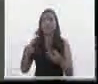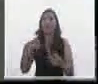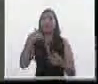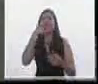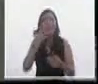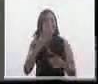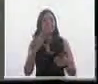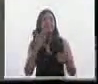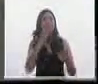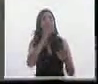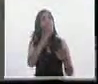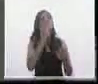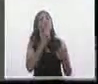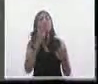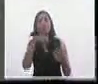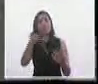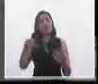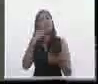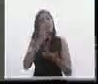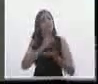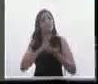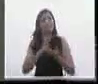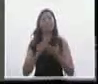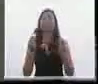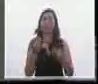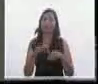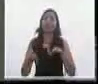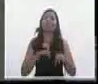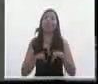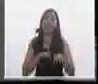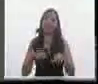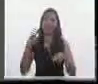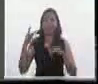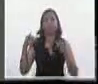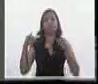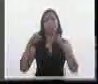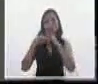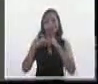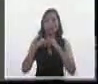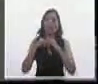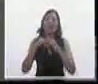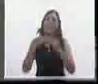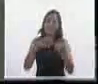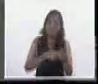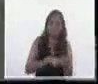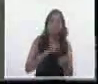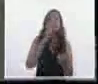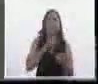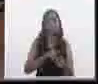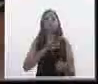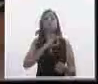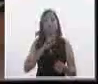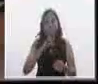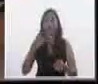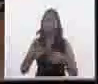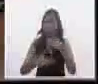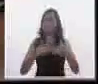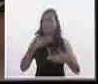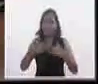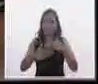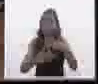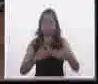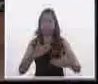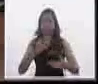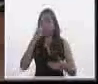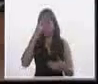gobiernos o en las políticas públicas Entonces sí hay mucho trabajo desde el Instituto electoral al interior se están haciendo algunas modificaciones incluso no para